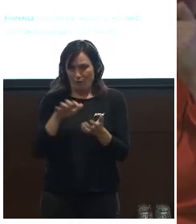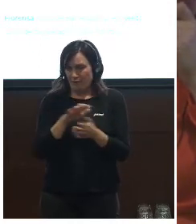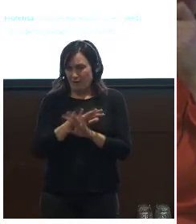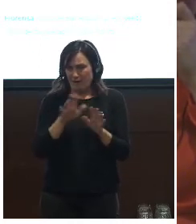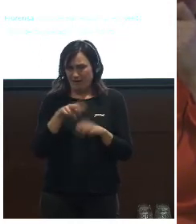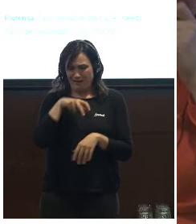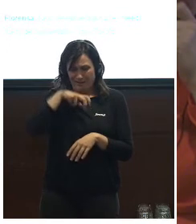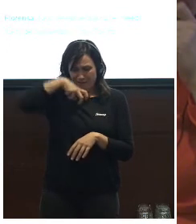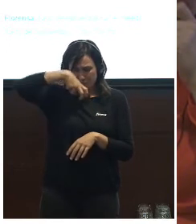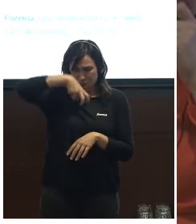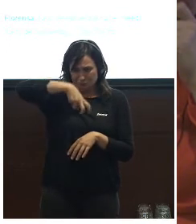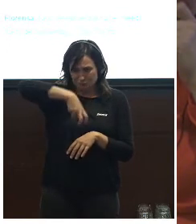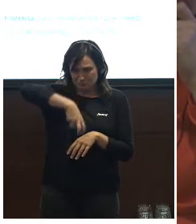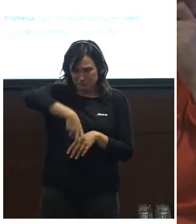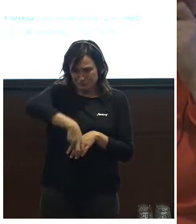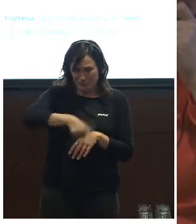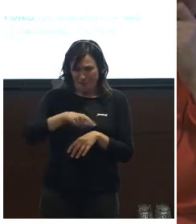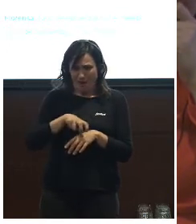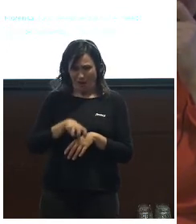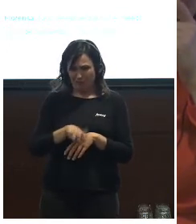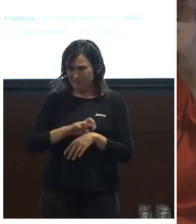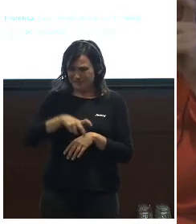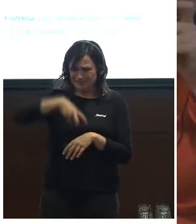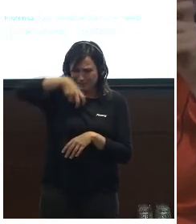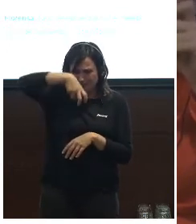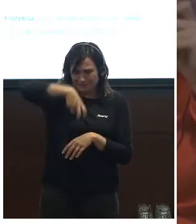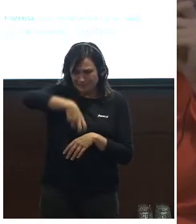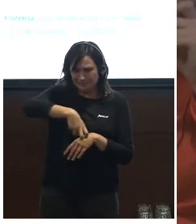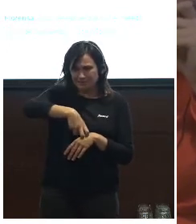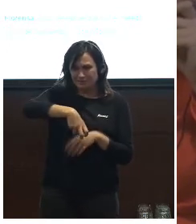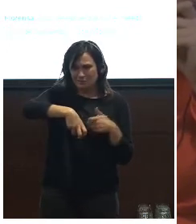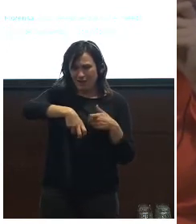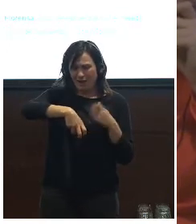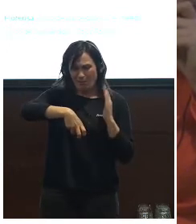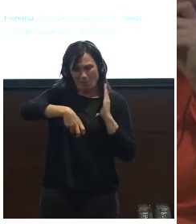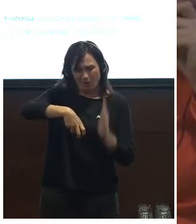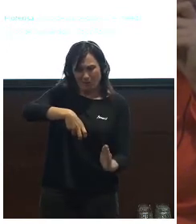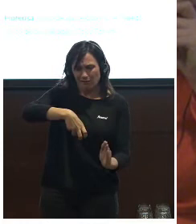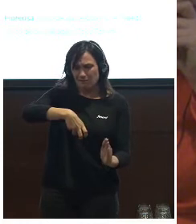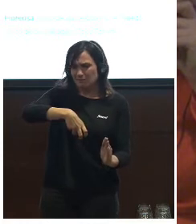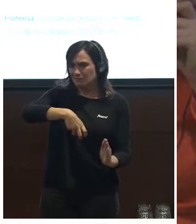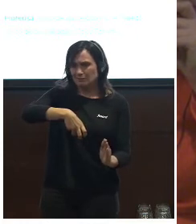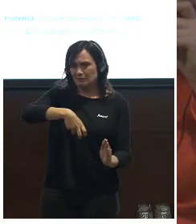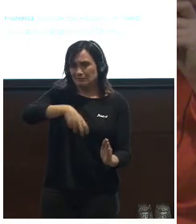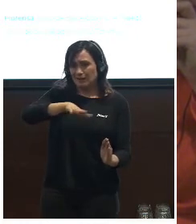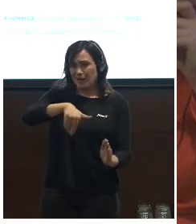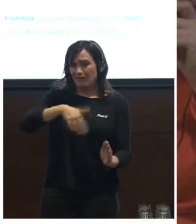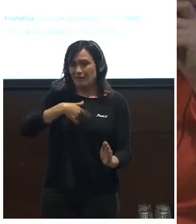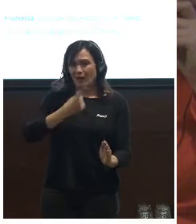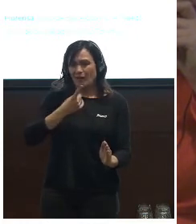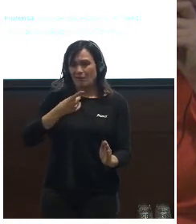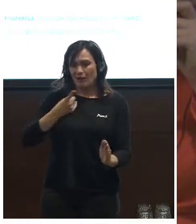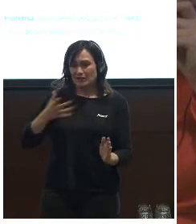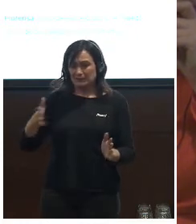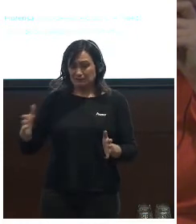escalera muy inclinada, tenía una especie de barreras la escalera, y lo venían bajando, para que no